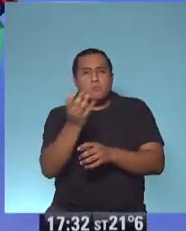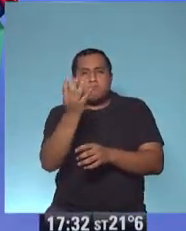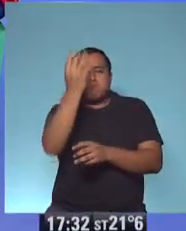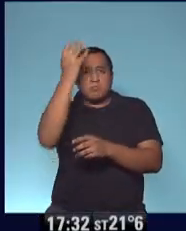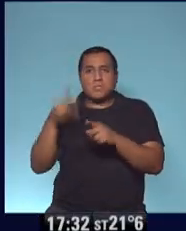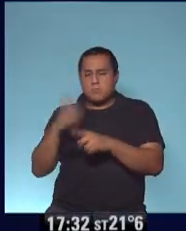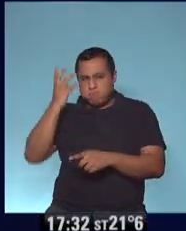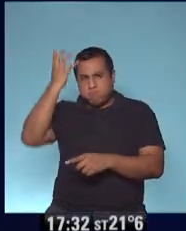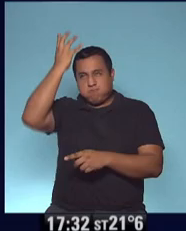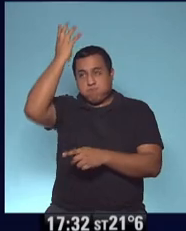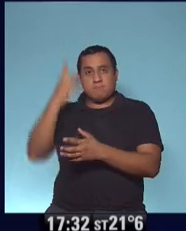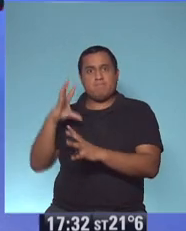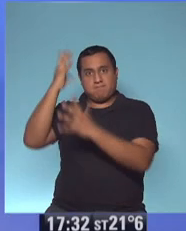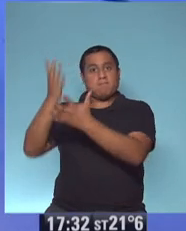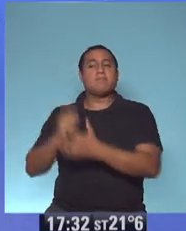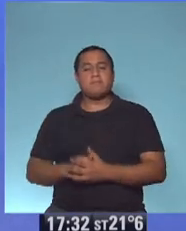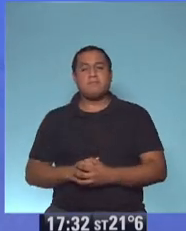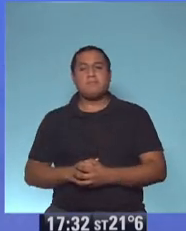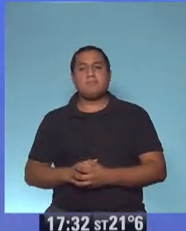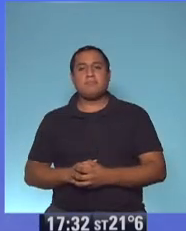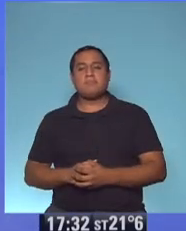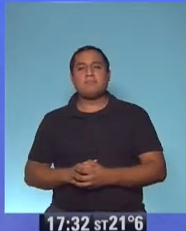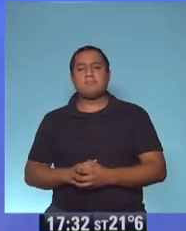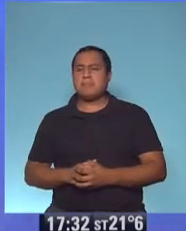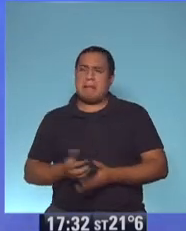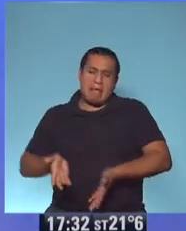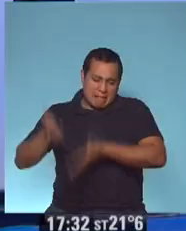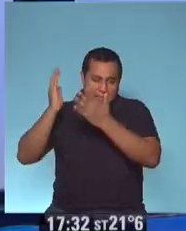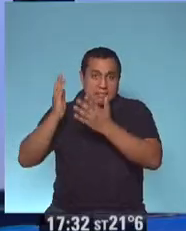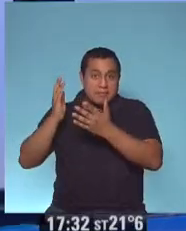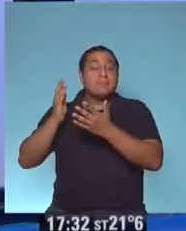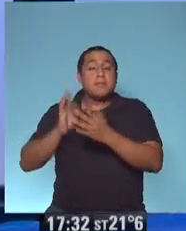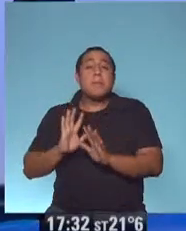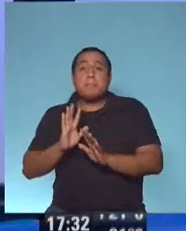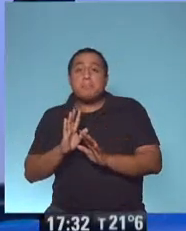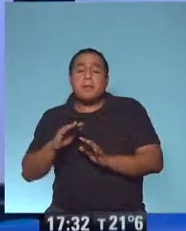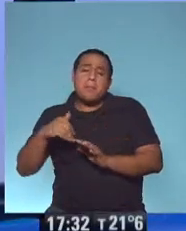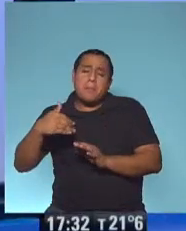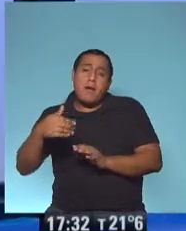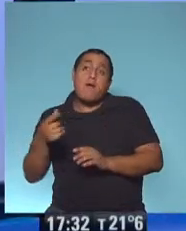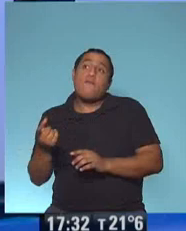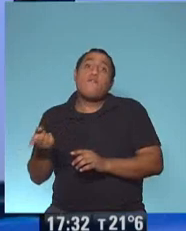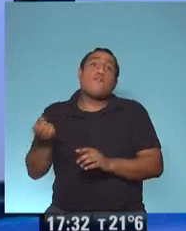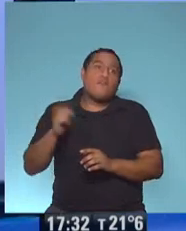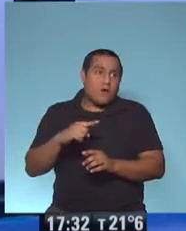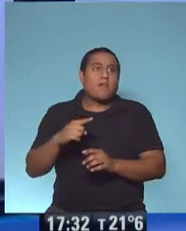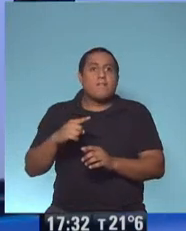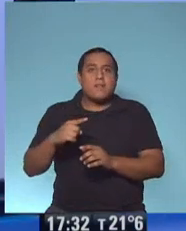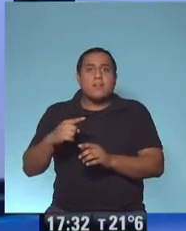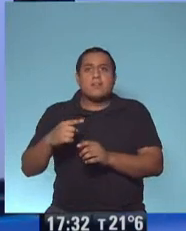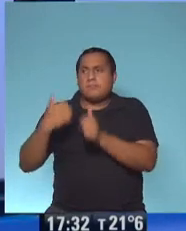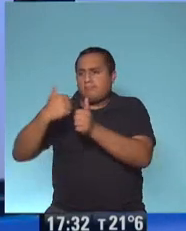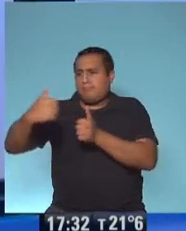chu, chu! Sí, váyase nomás. Váyase. Al rato volvió con los soldaditos azules